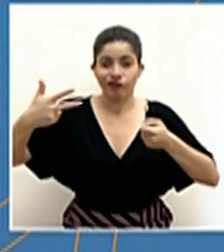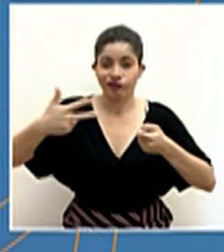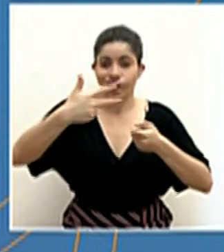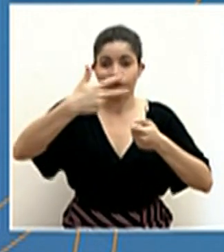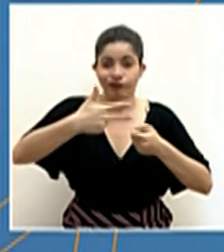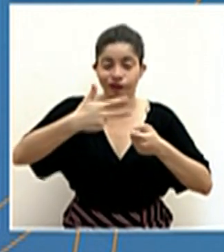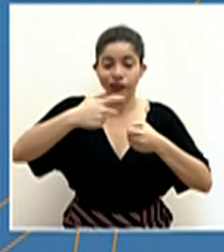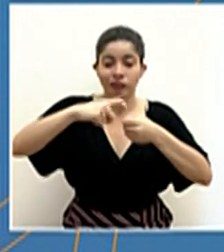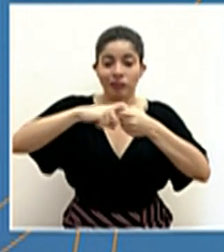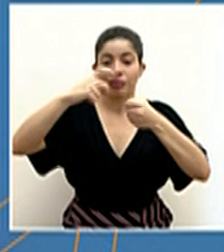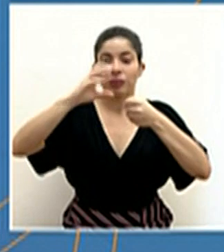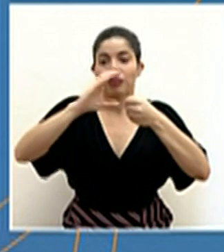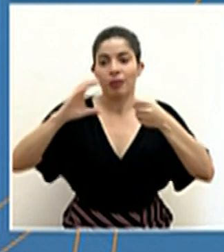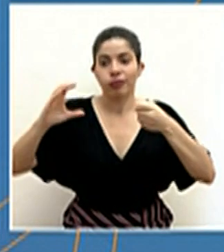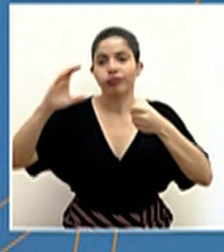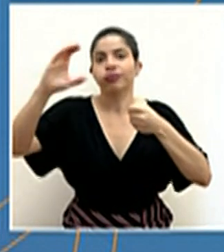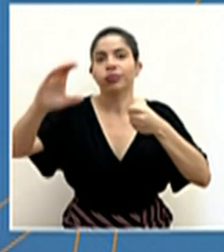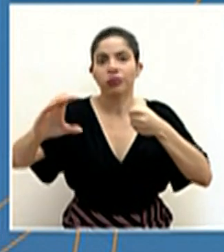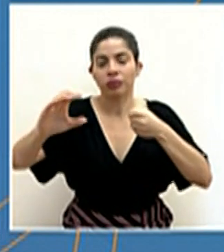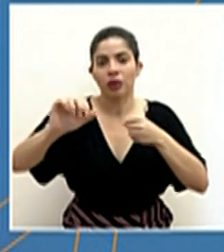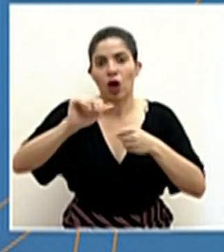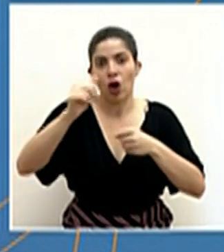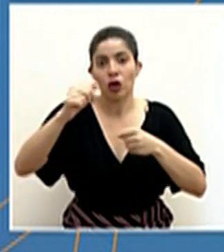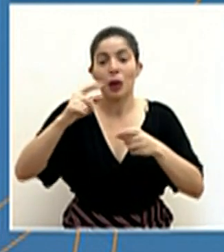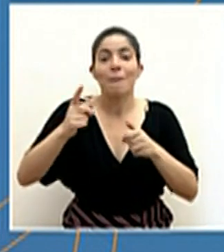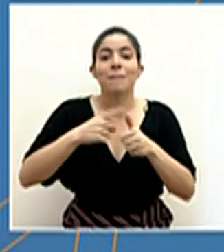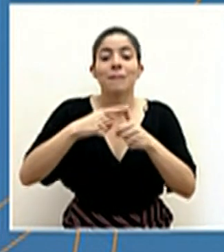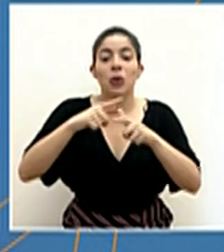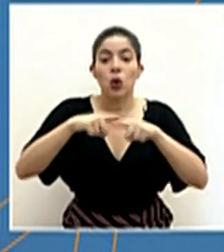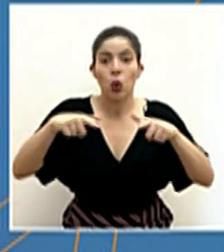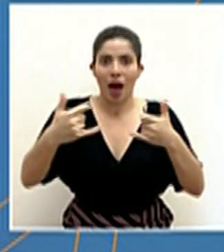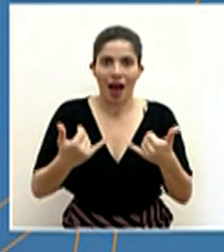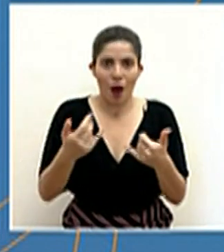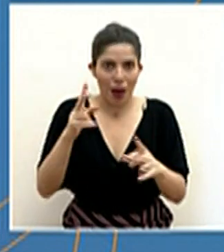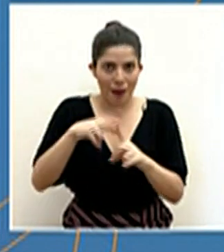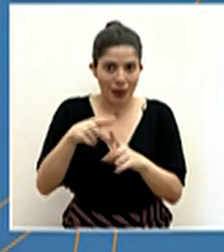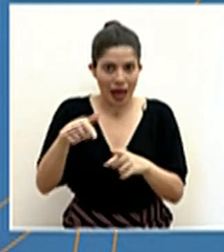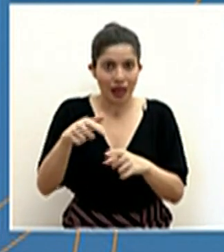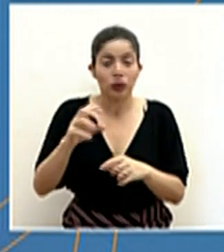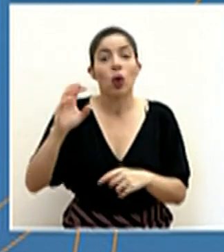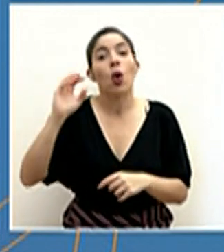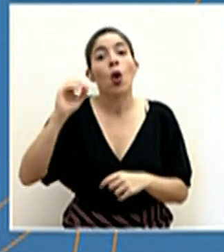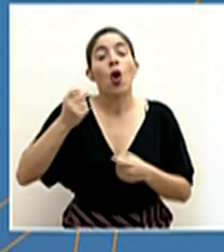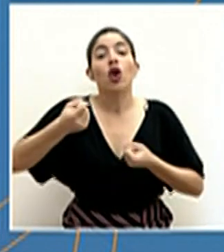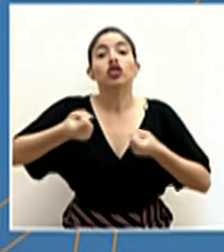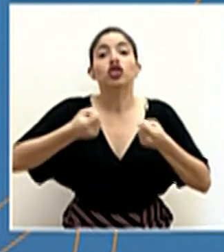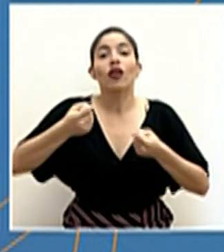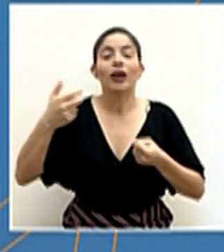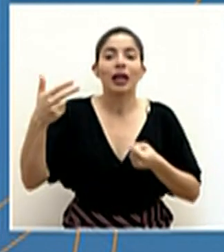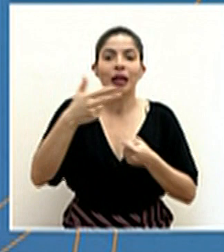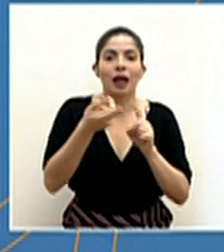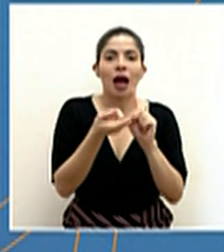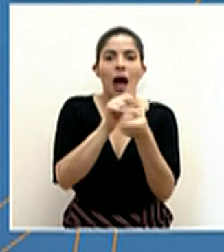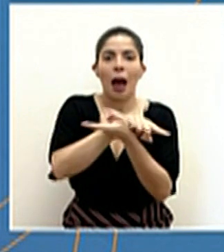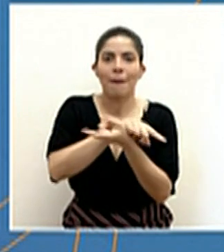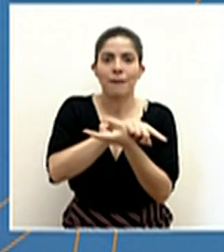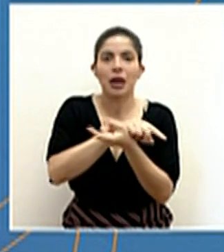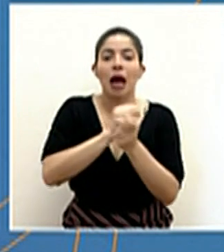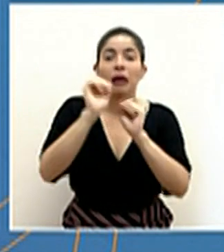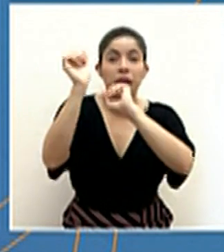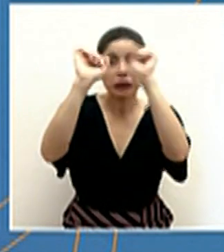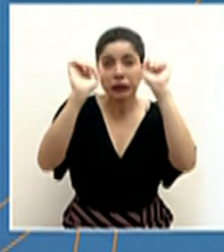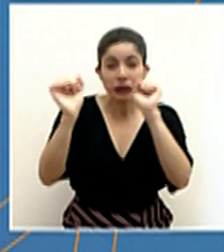los furgones en la zona primaria, que es lo que está en vigor ahora, o el relevo del conductor después de